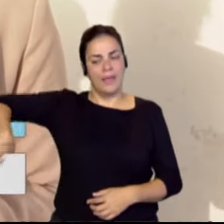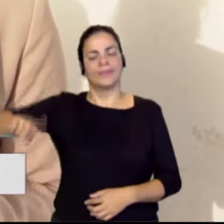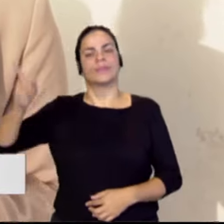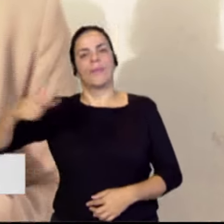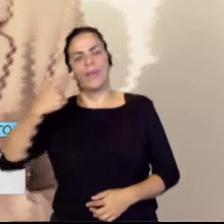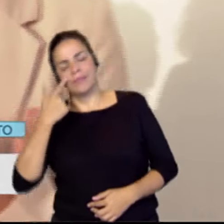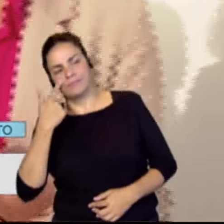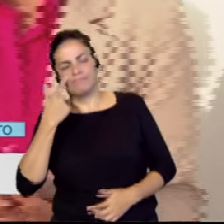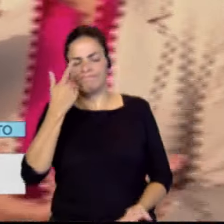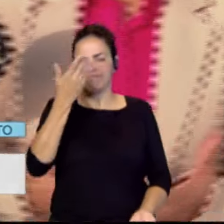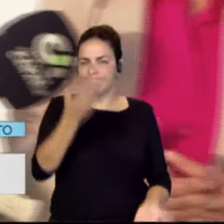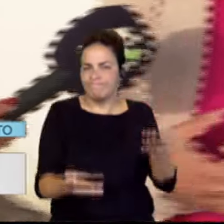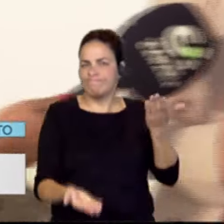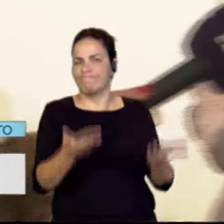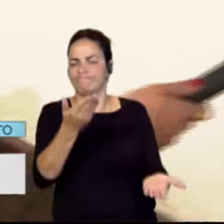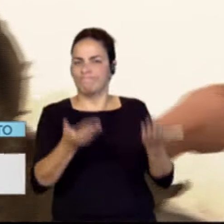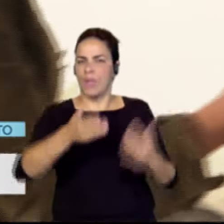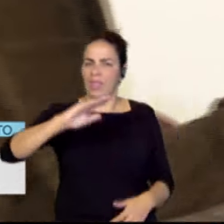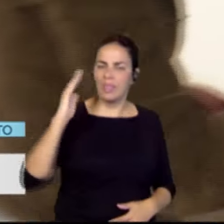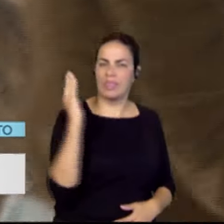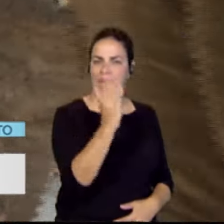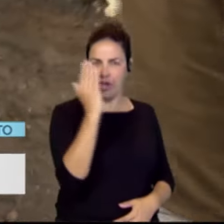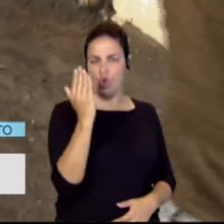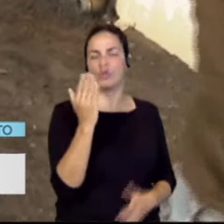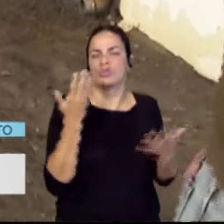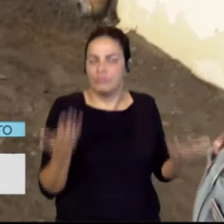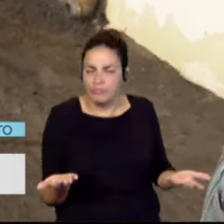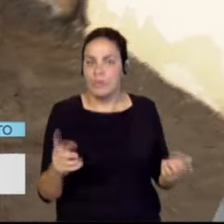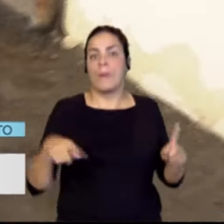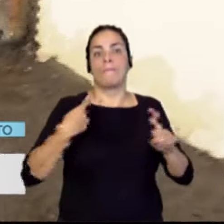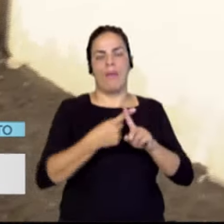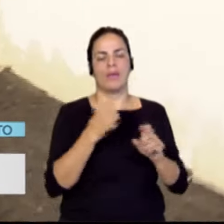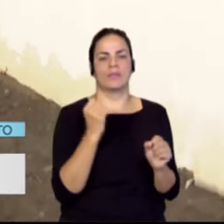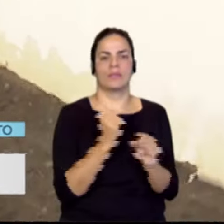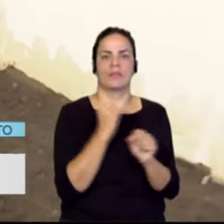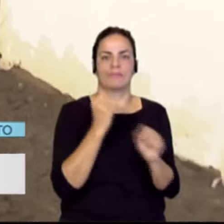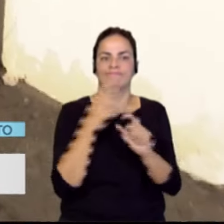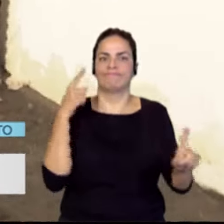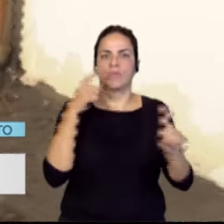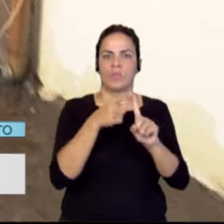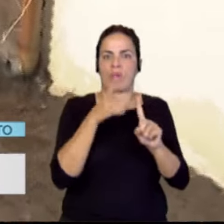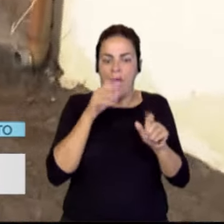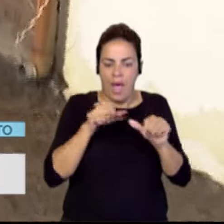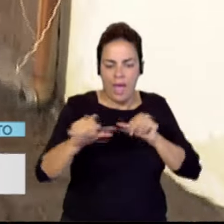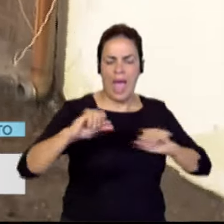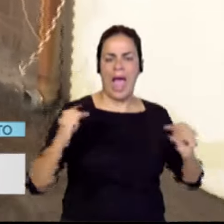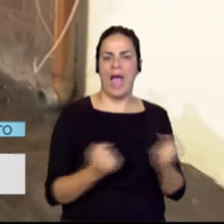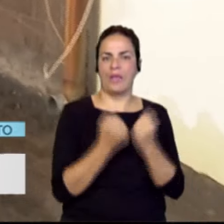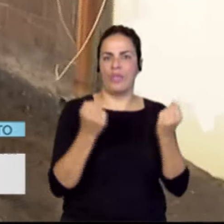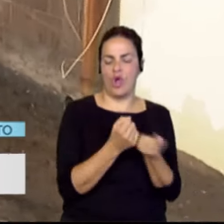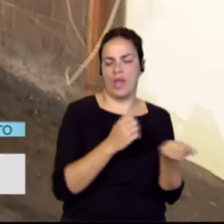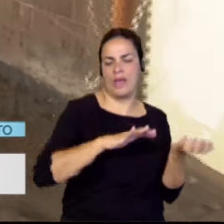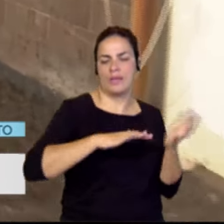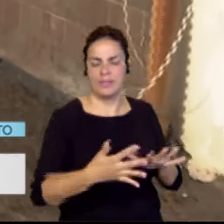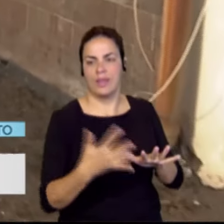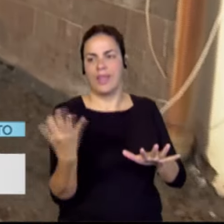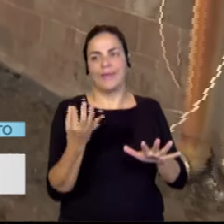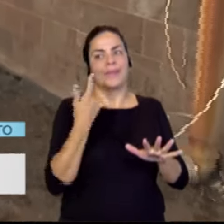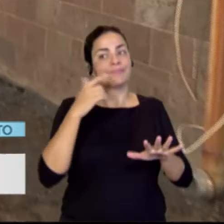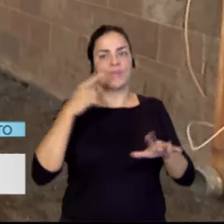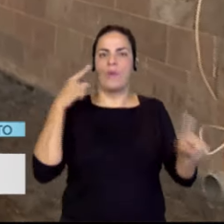valorando los daños y trabajando para las acciones que tenemos que llevar a cabo de restablecimiento de